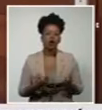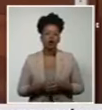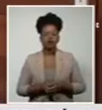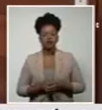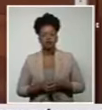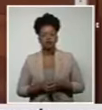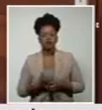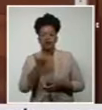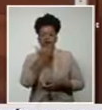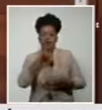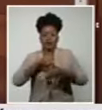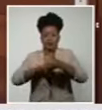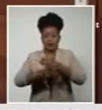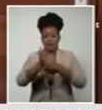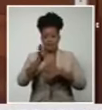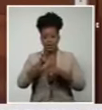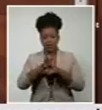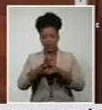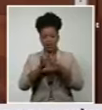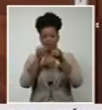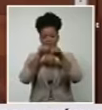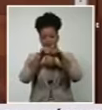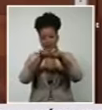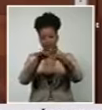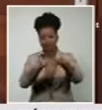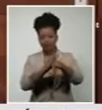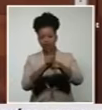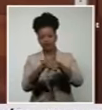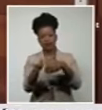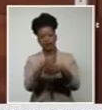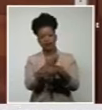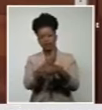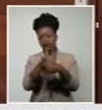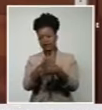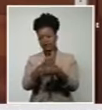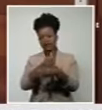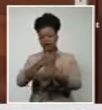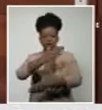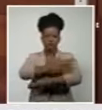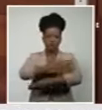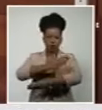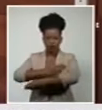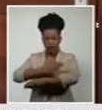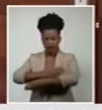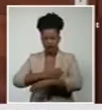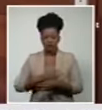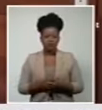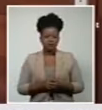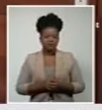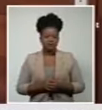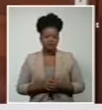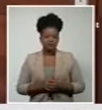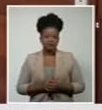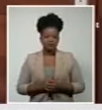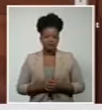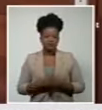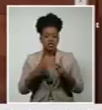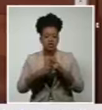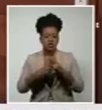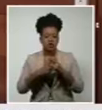la COVID-19 por diferentes áreas fronterizas, y esto lo hemos